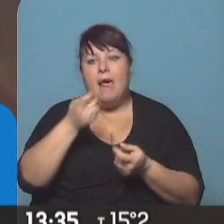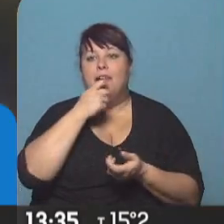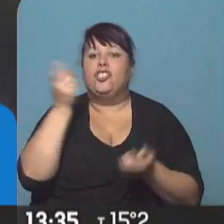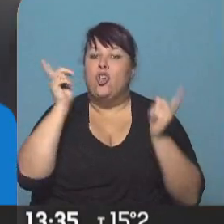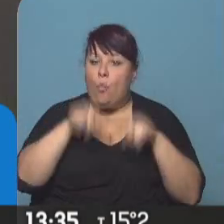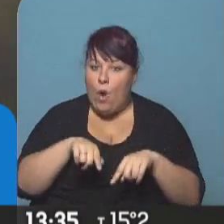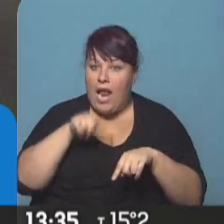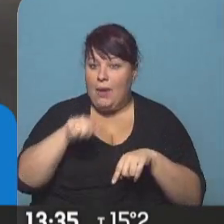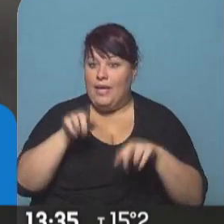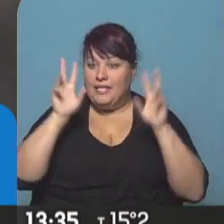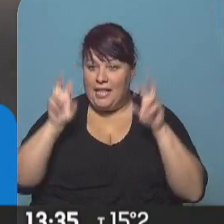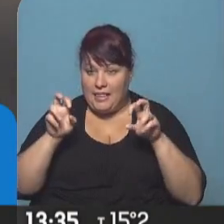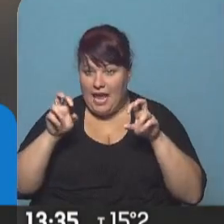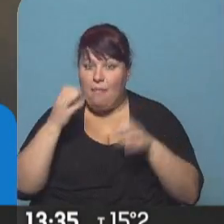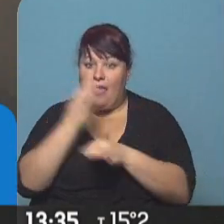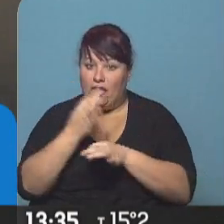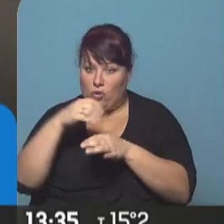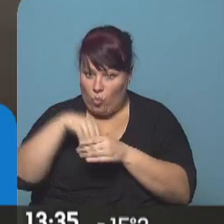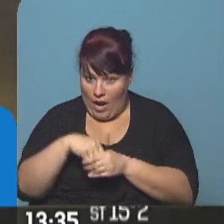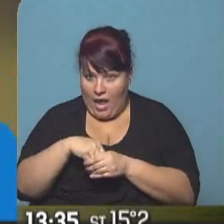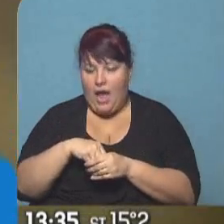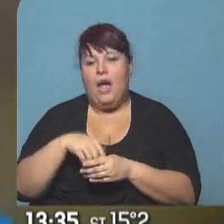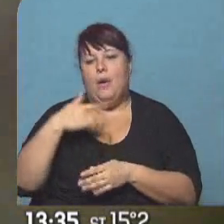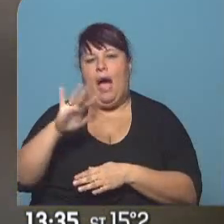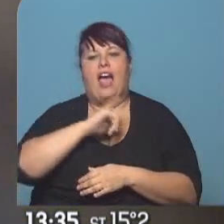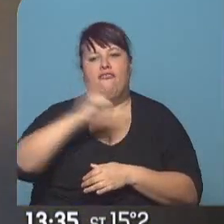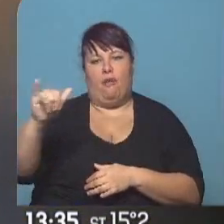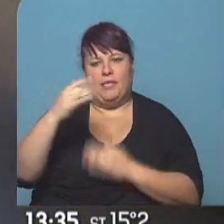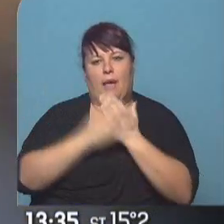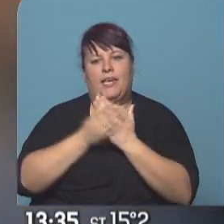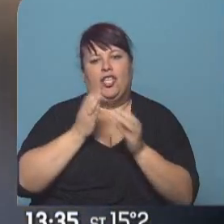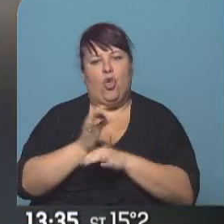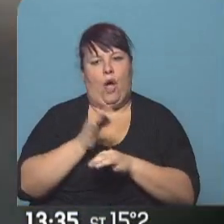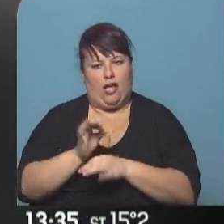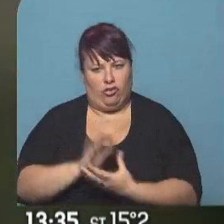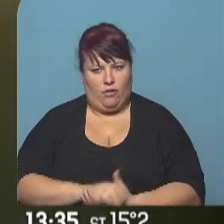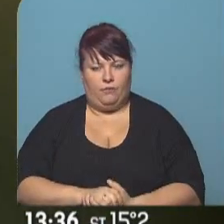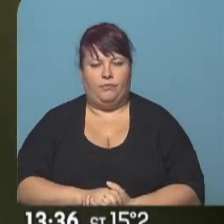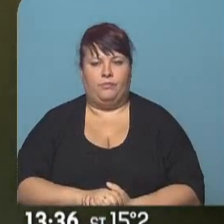a tocar el caso en las escuelas, sea informado el Ministerio de Educación.